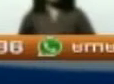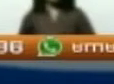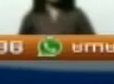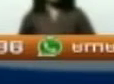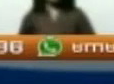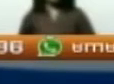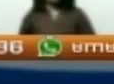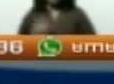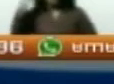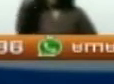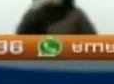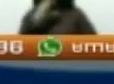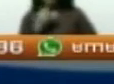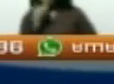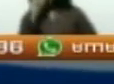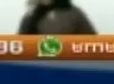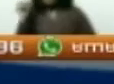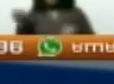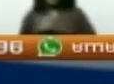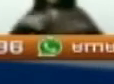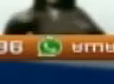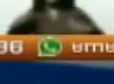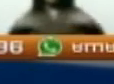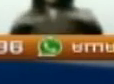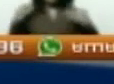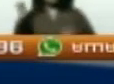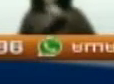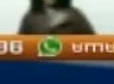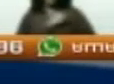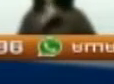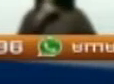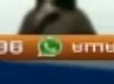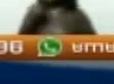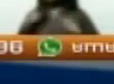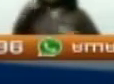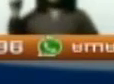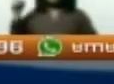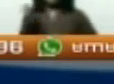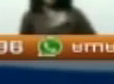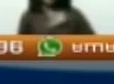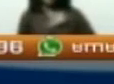un joven de campoalegre chacao quien vive en campoalegre